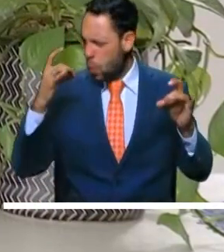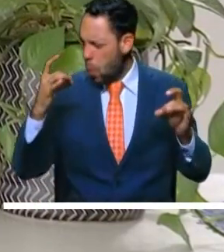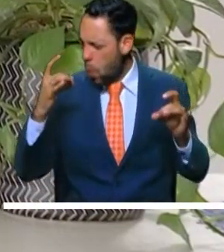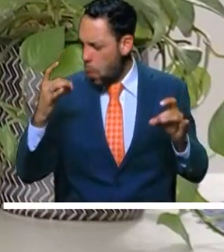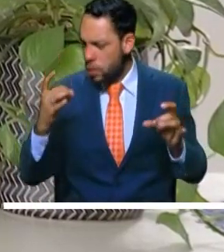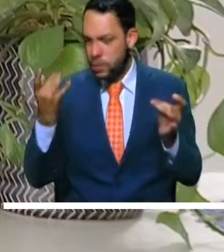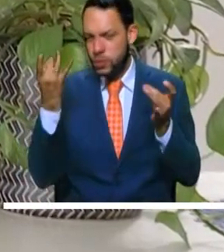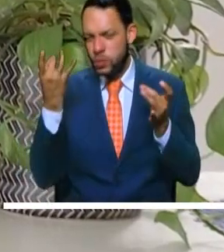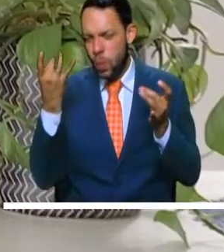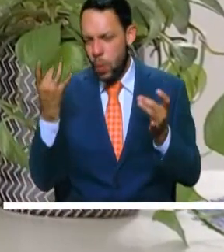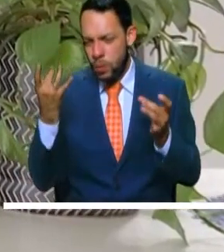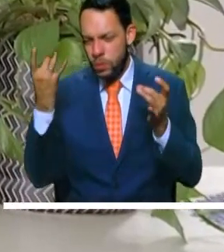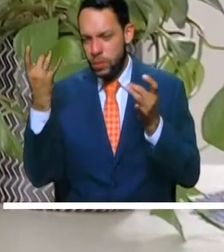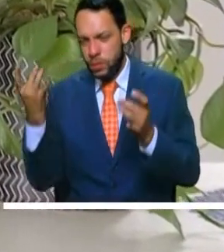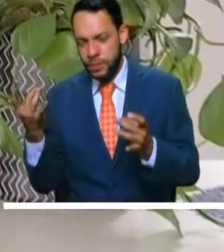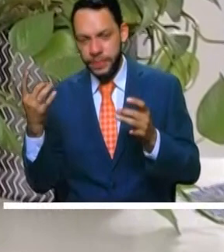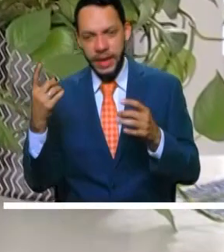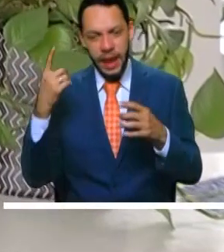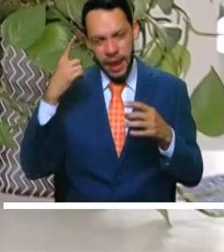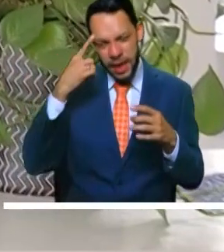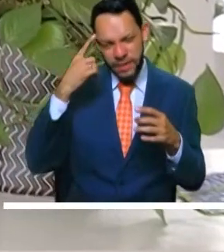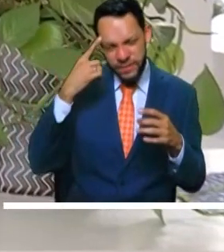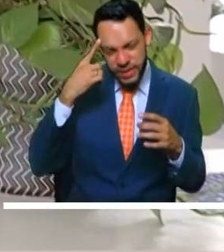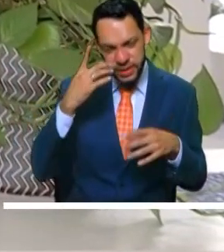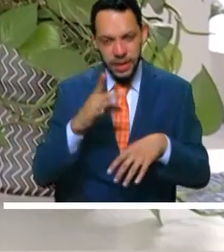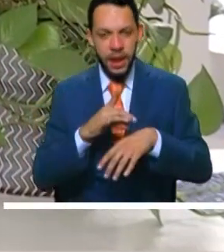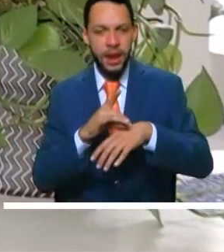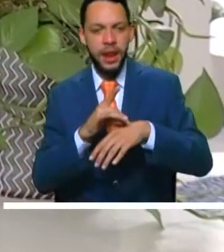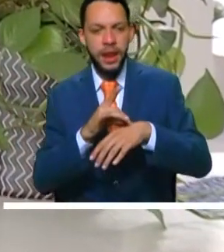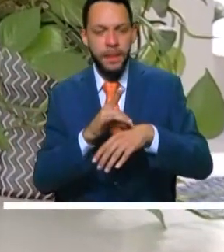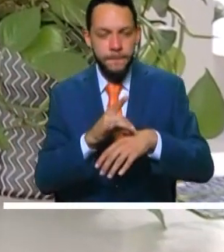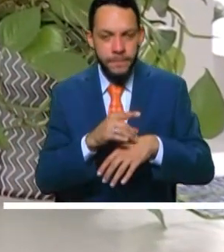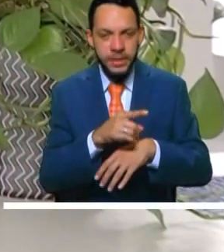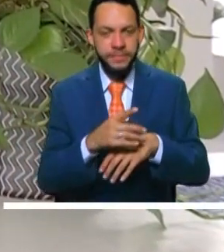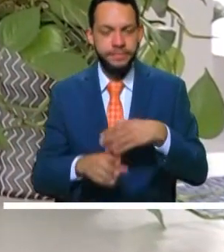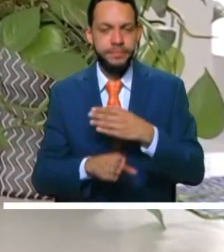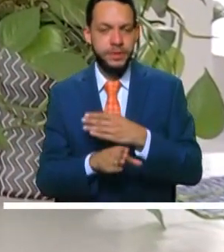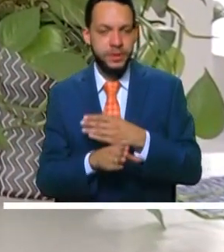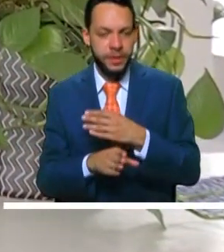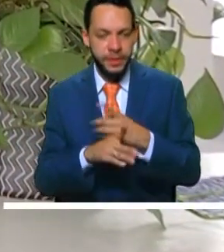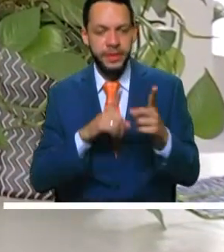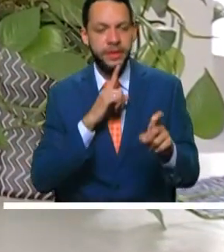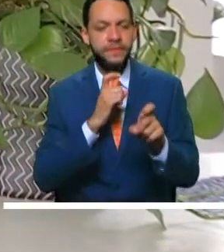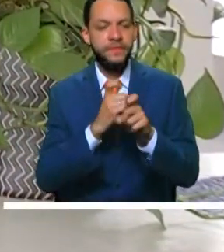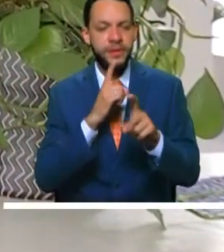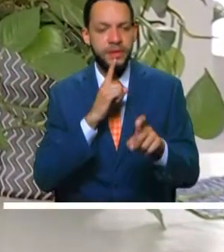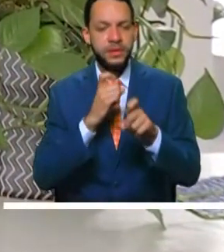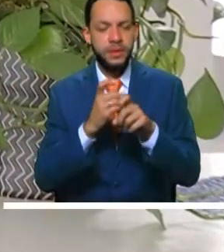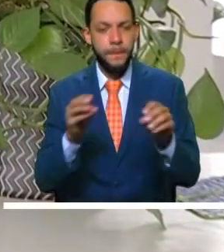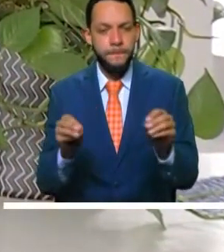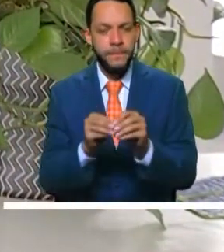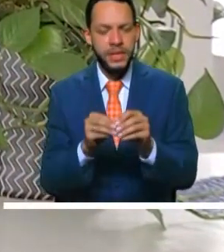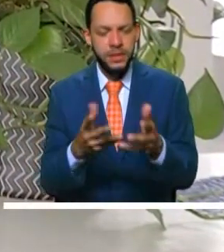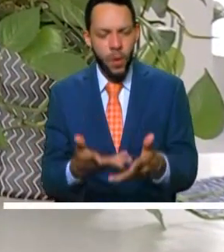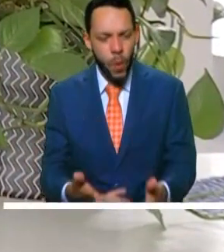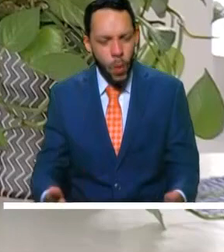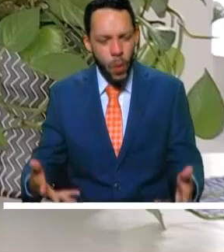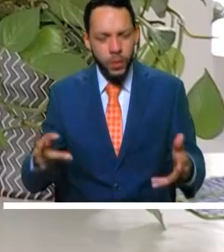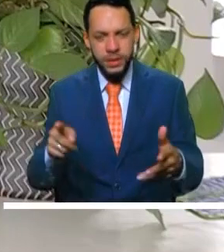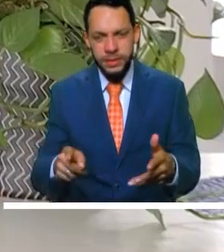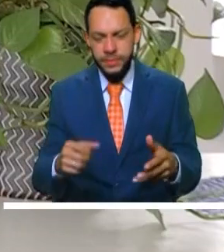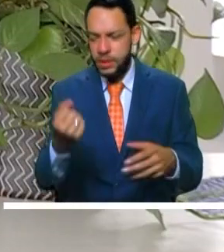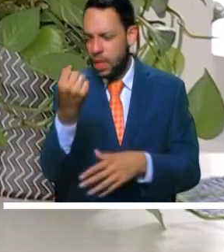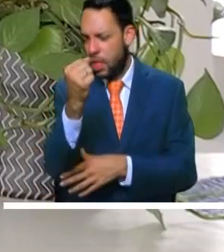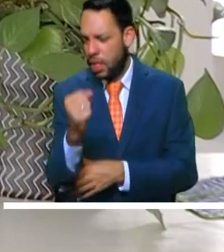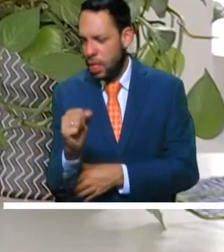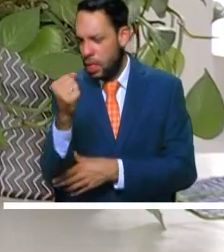mareo el que tengo! ¡Mire cómo me broto la piel! La menstruación se me altera. Fuera de eso, me siento mal, se me apaga el motor, se me